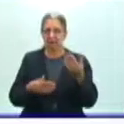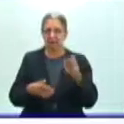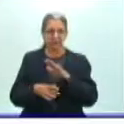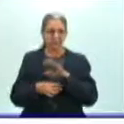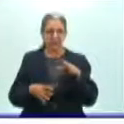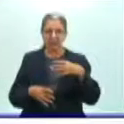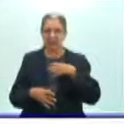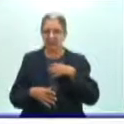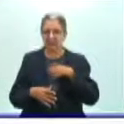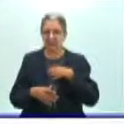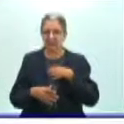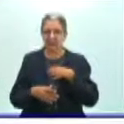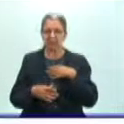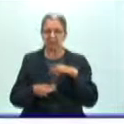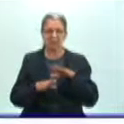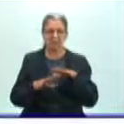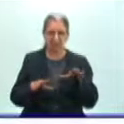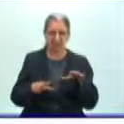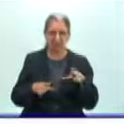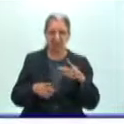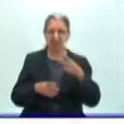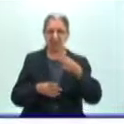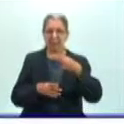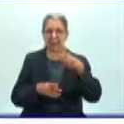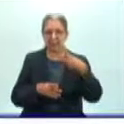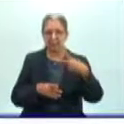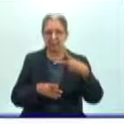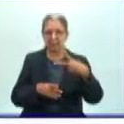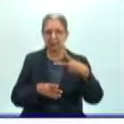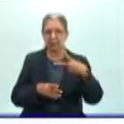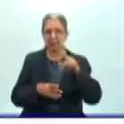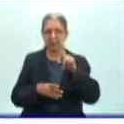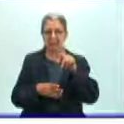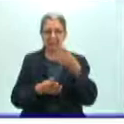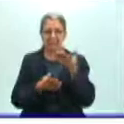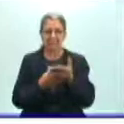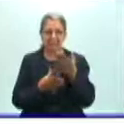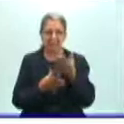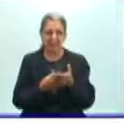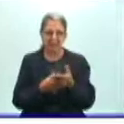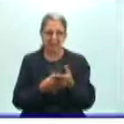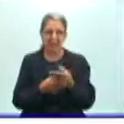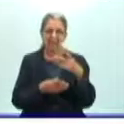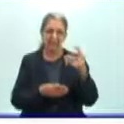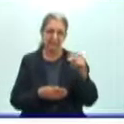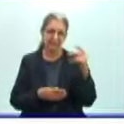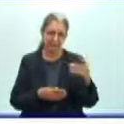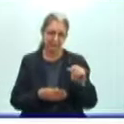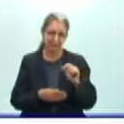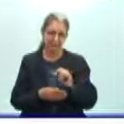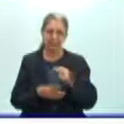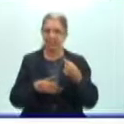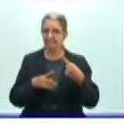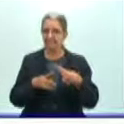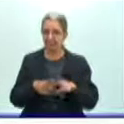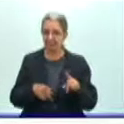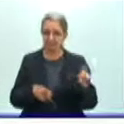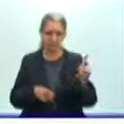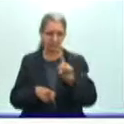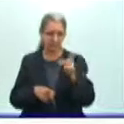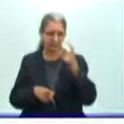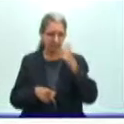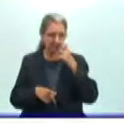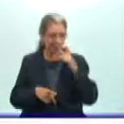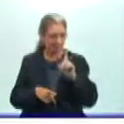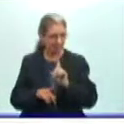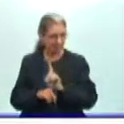tienes determinada la amplitud del ángulo que te pedían en este ejercicio, pero no has